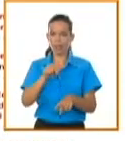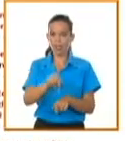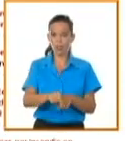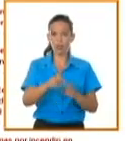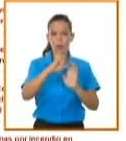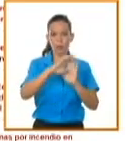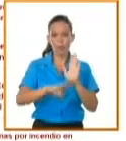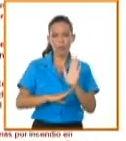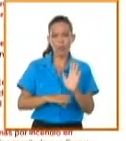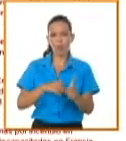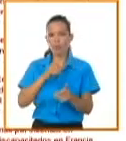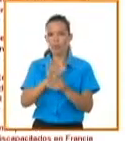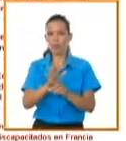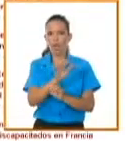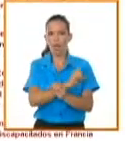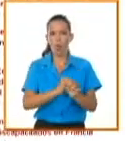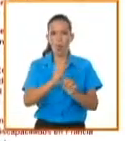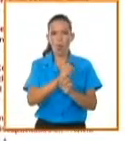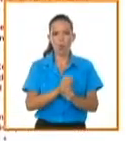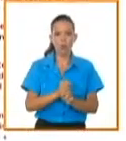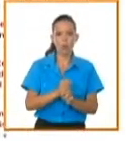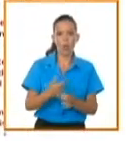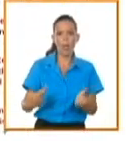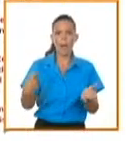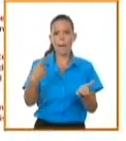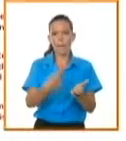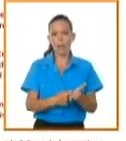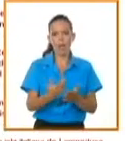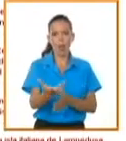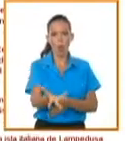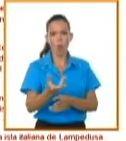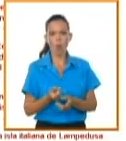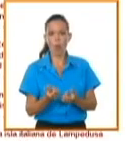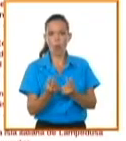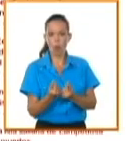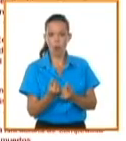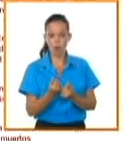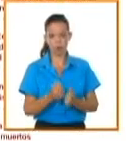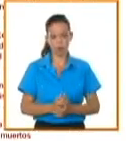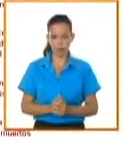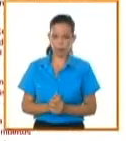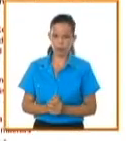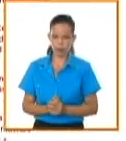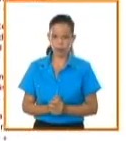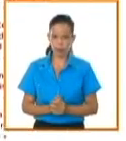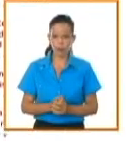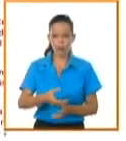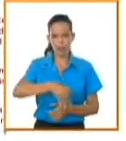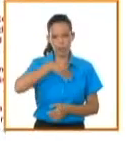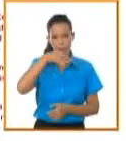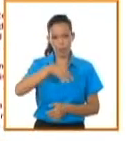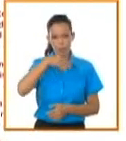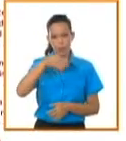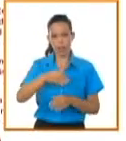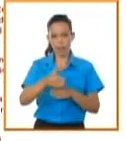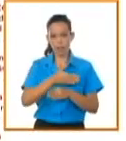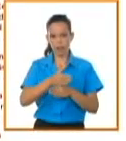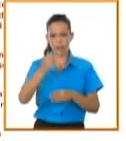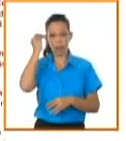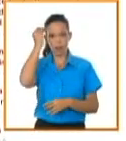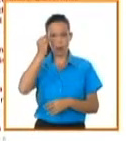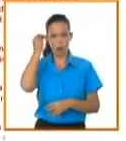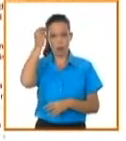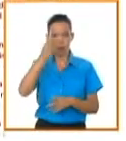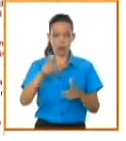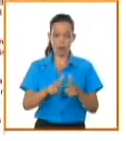el uso de los canales electrónicos de cobro y pago en el territorio nacional al analizar las preocupaciones de la población sobre estas medidas la primera de las